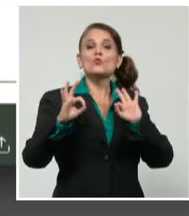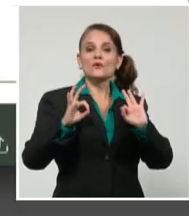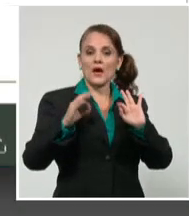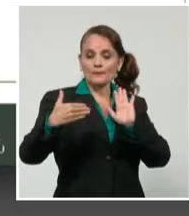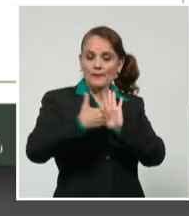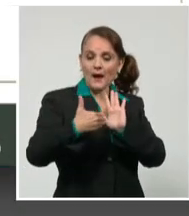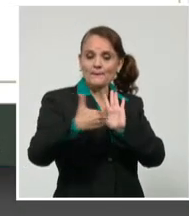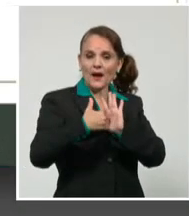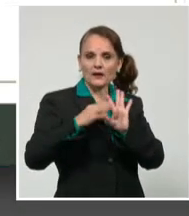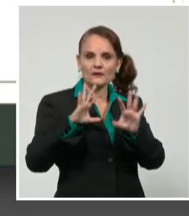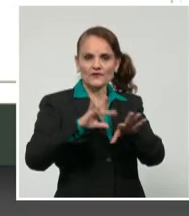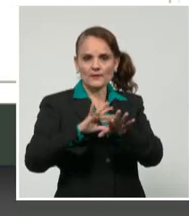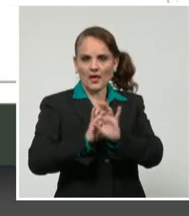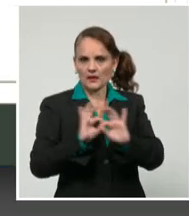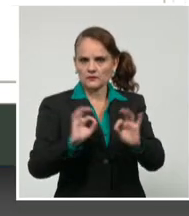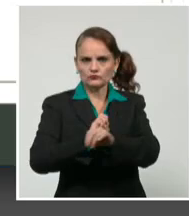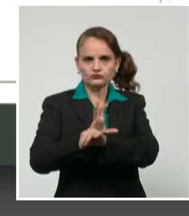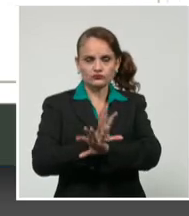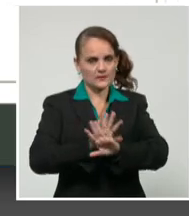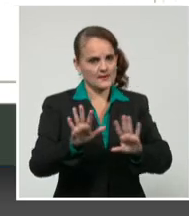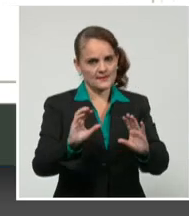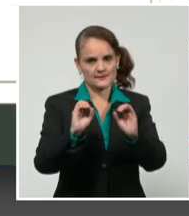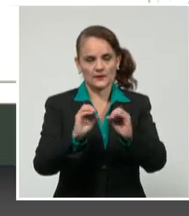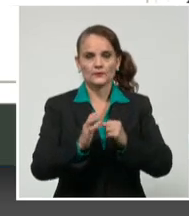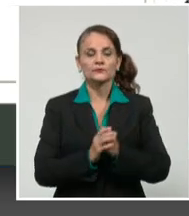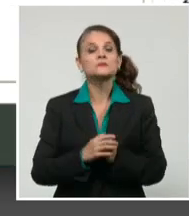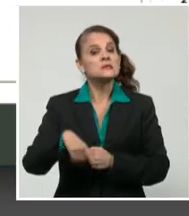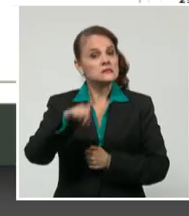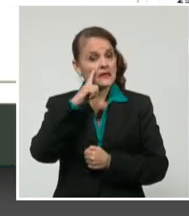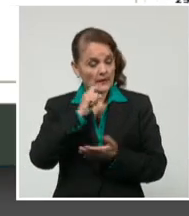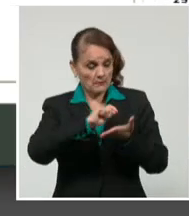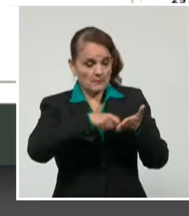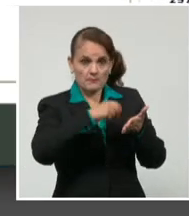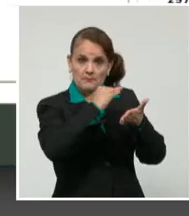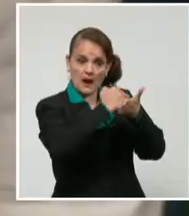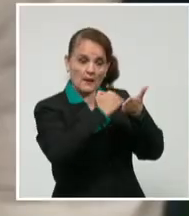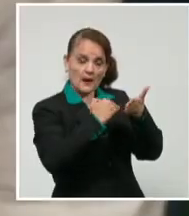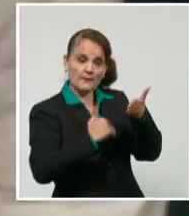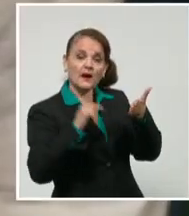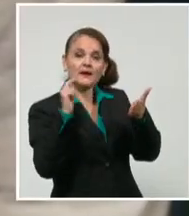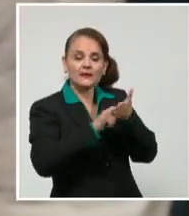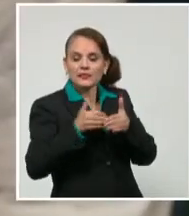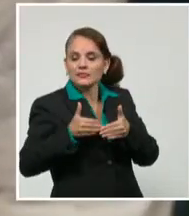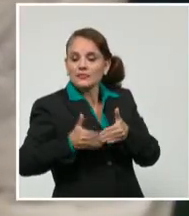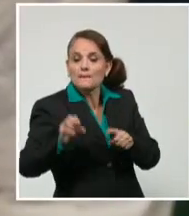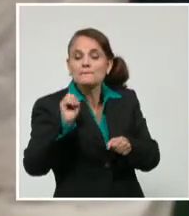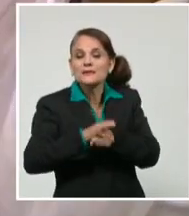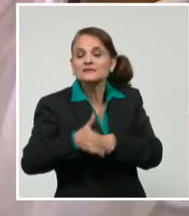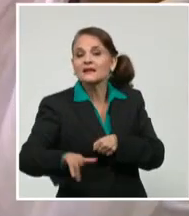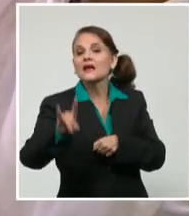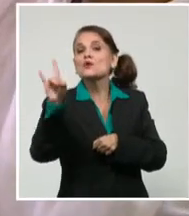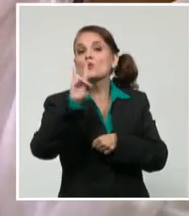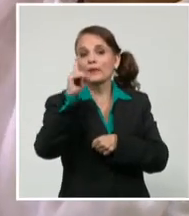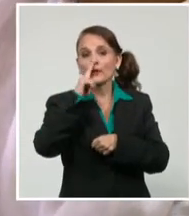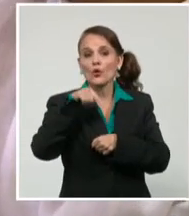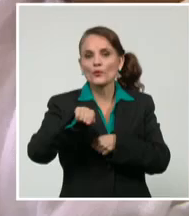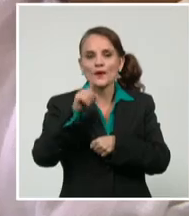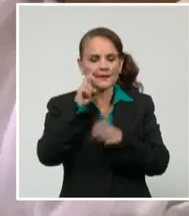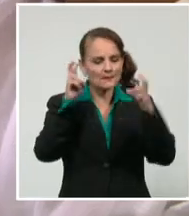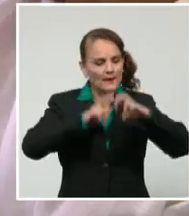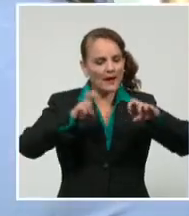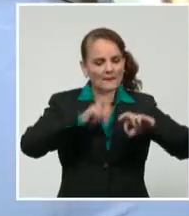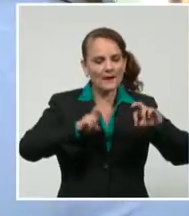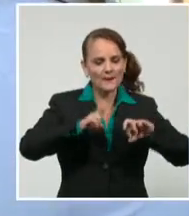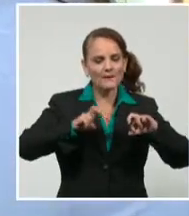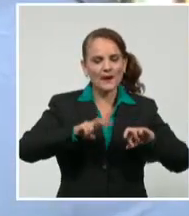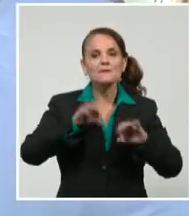del Registro Cubano de Ensayos Clínicos, a partir de hoy hasta el 9 de noviembre tendrá lugar esta fase 1 del estudio en la cual